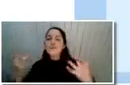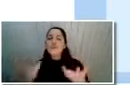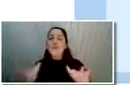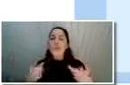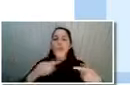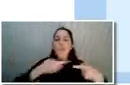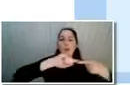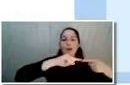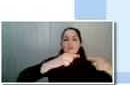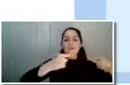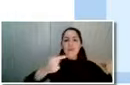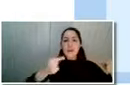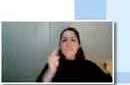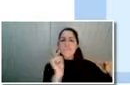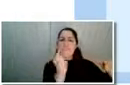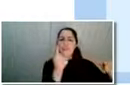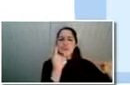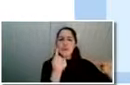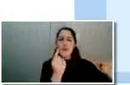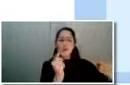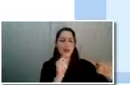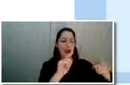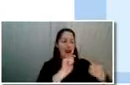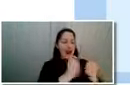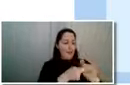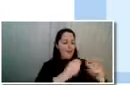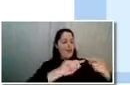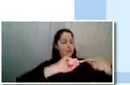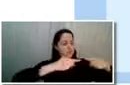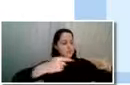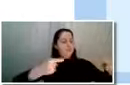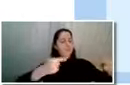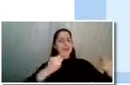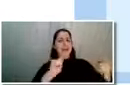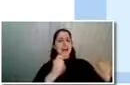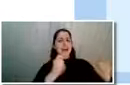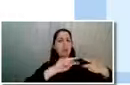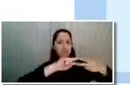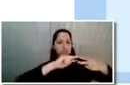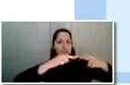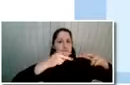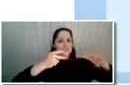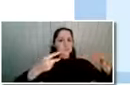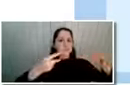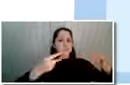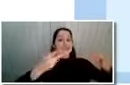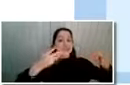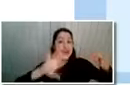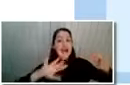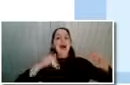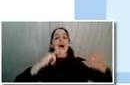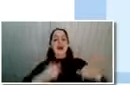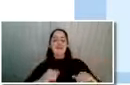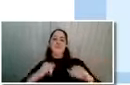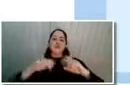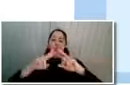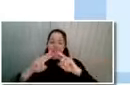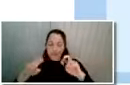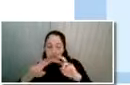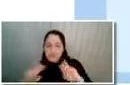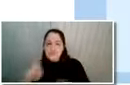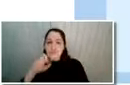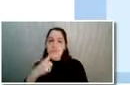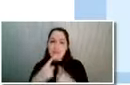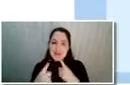eso también se hace con enzimas, y enzimas que se han obtenido de los microorganismos. Existen otros virus, como el virus,